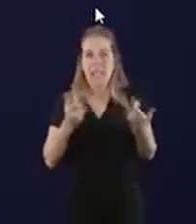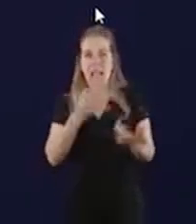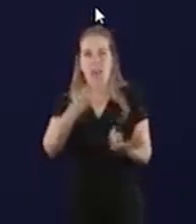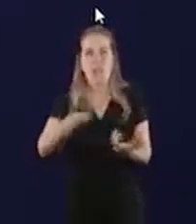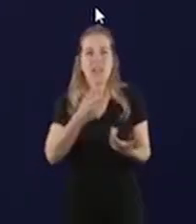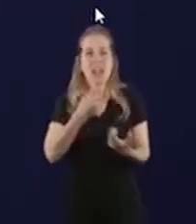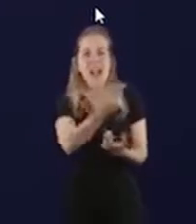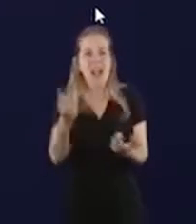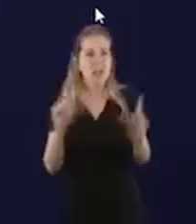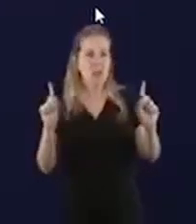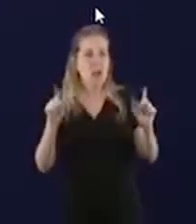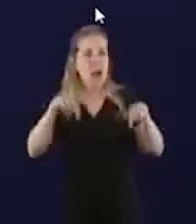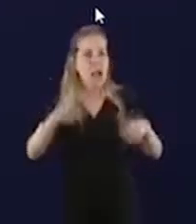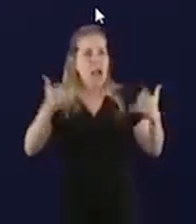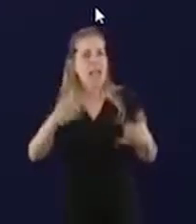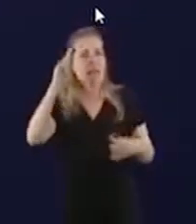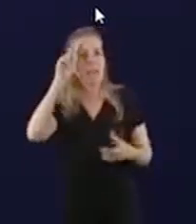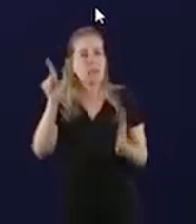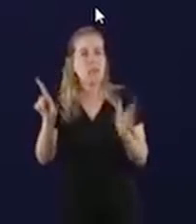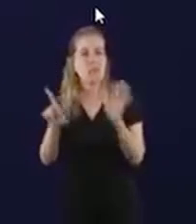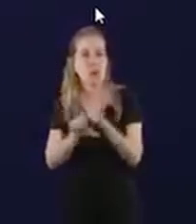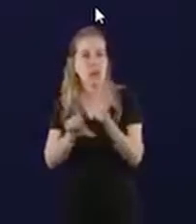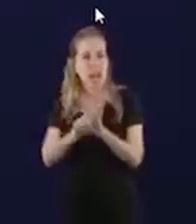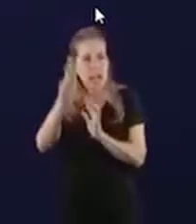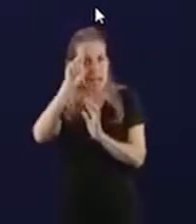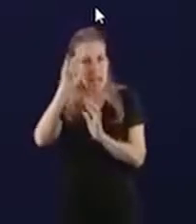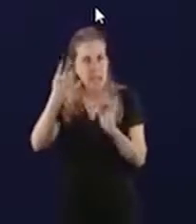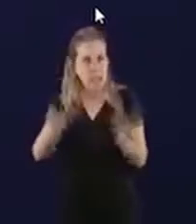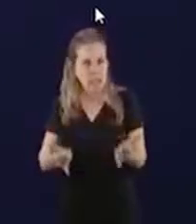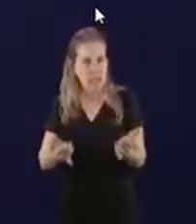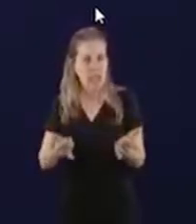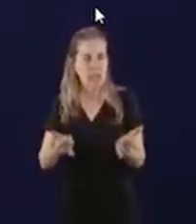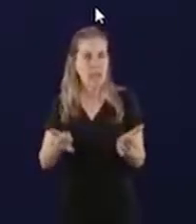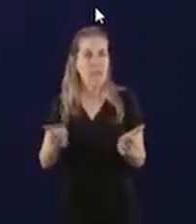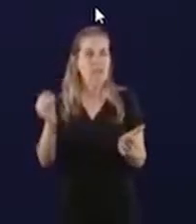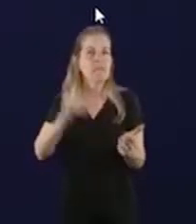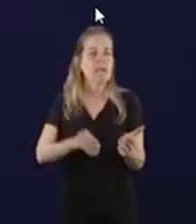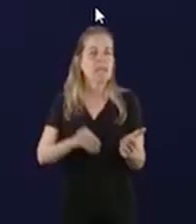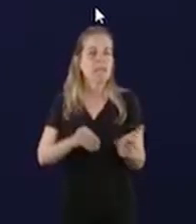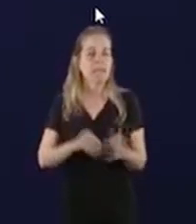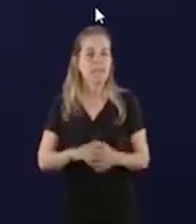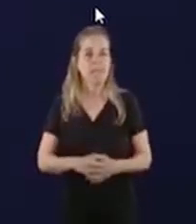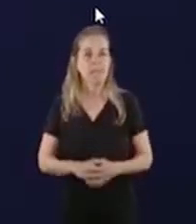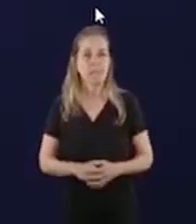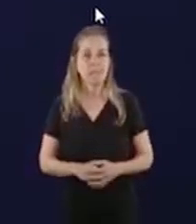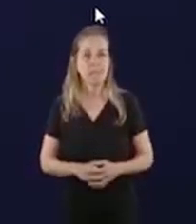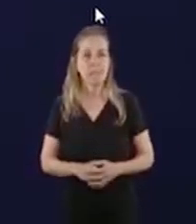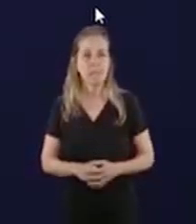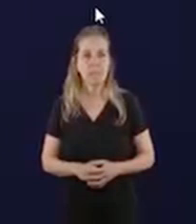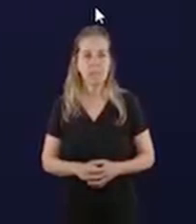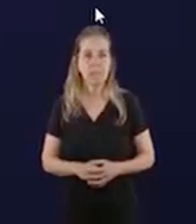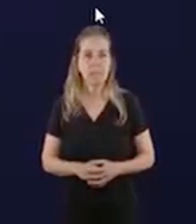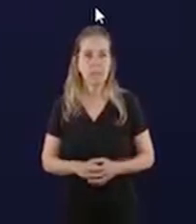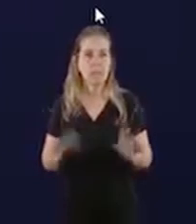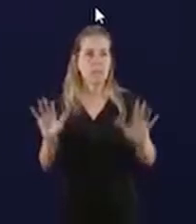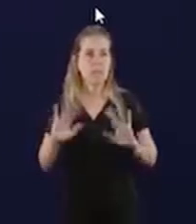respeto por la ley y las hasta te voy a un punto un punto un punto superior no es Ni